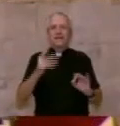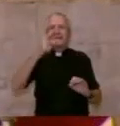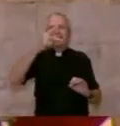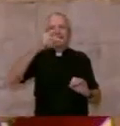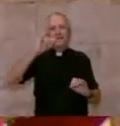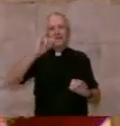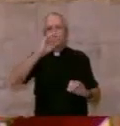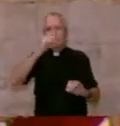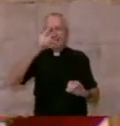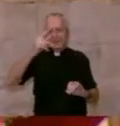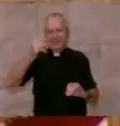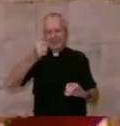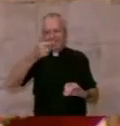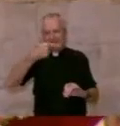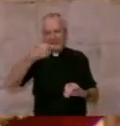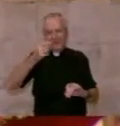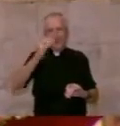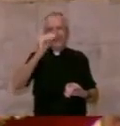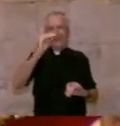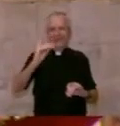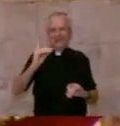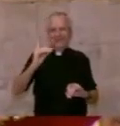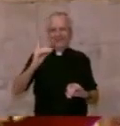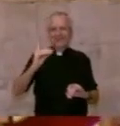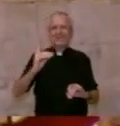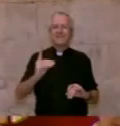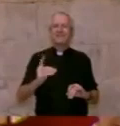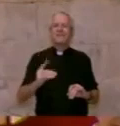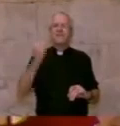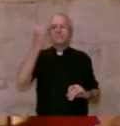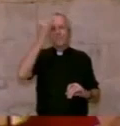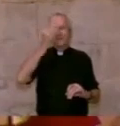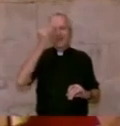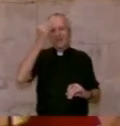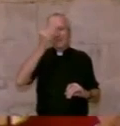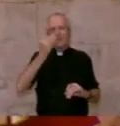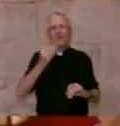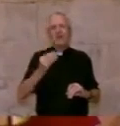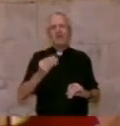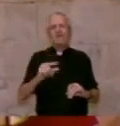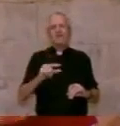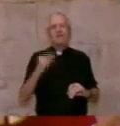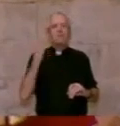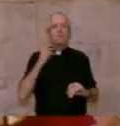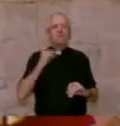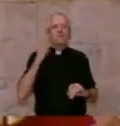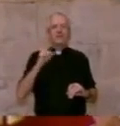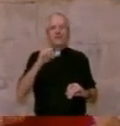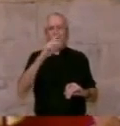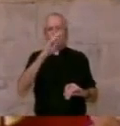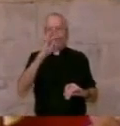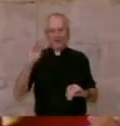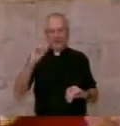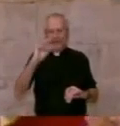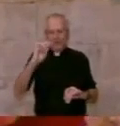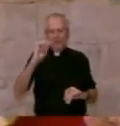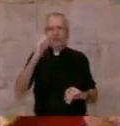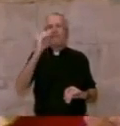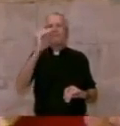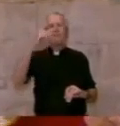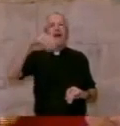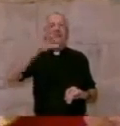Kierkegaard, este pensador luterano, danés, del siglo XIX, pero que se esforzaba por una vida cristiana auténtica.